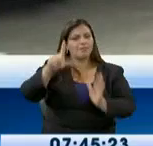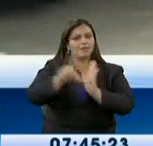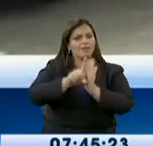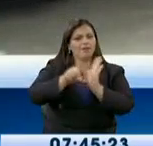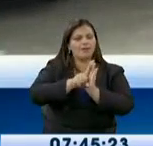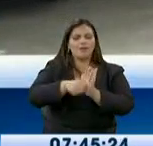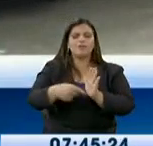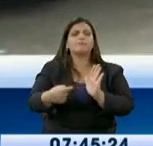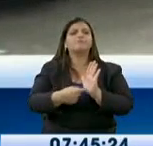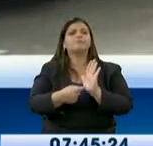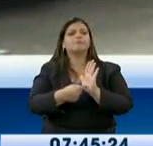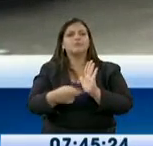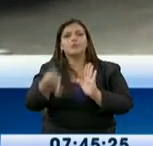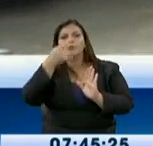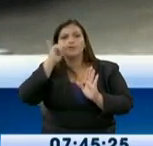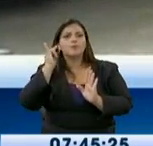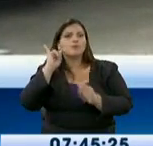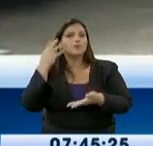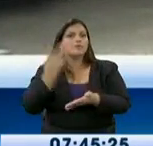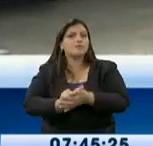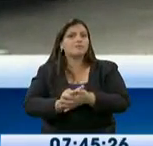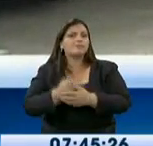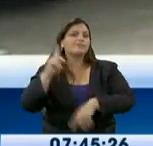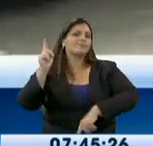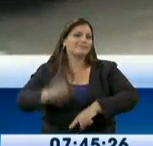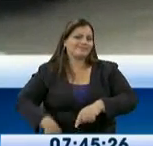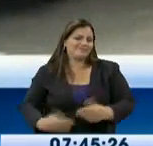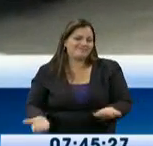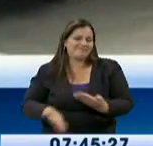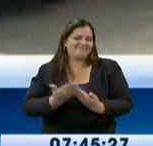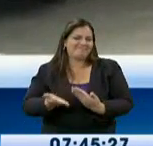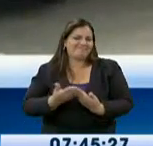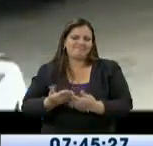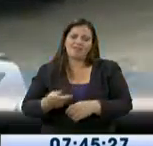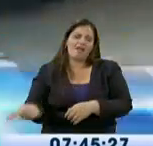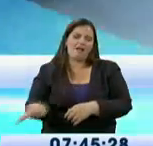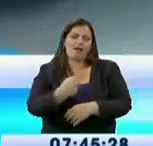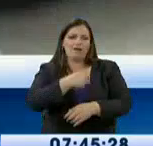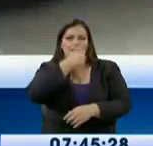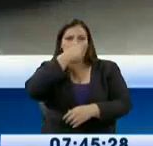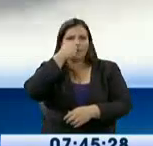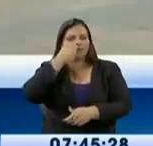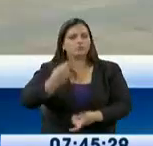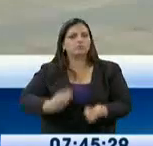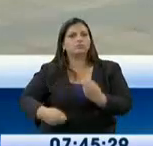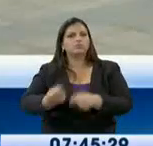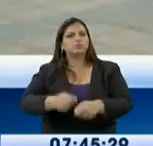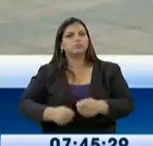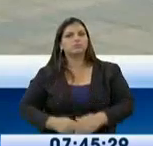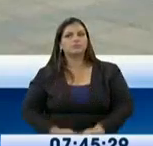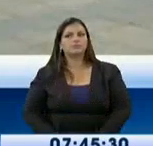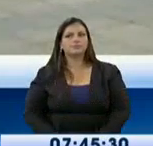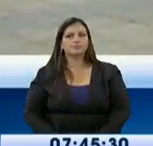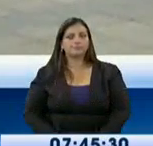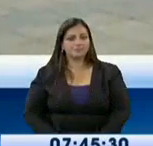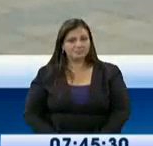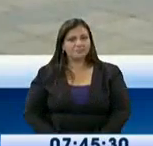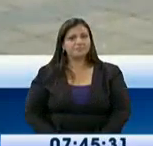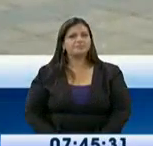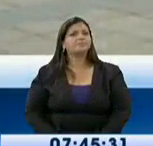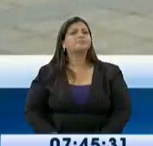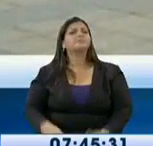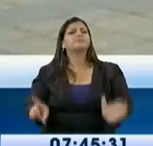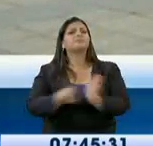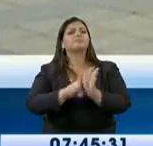personas utilizan a menores de edad para la venta de sustancias estupefacientes, ya que la sanción es menor. Esta medida que entrará en vigencia